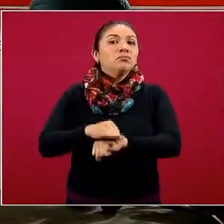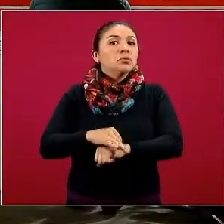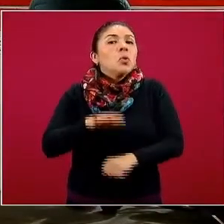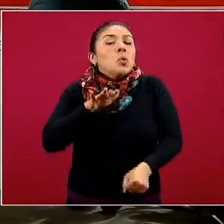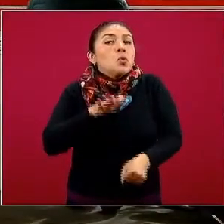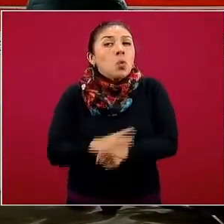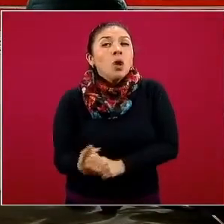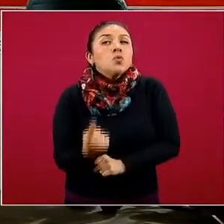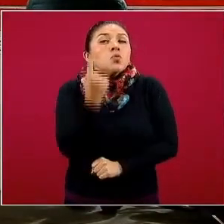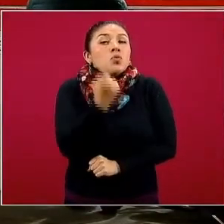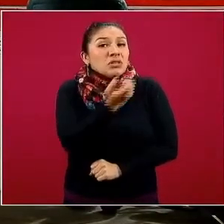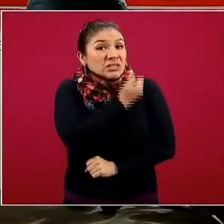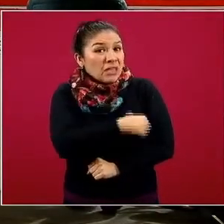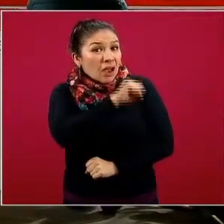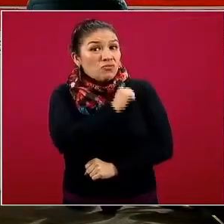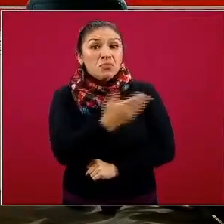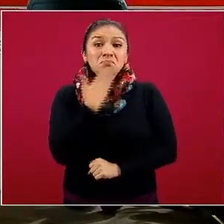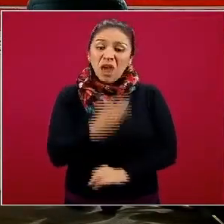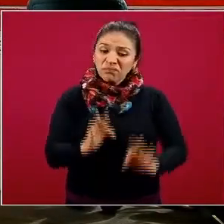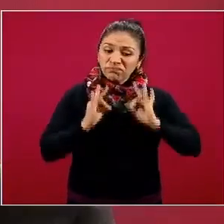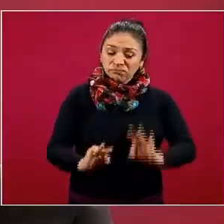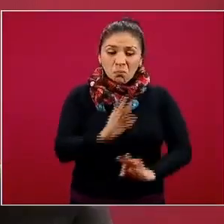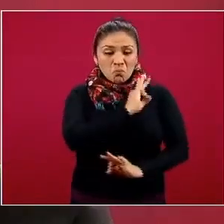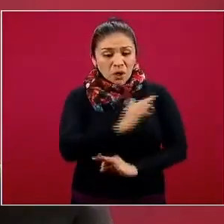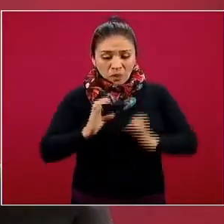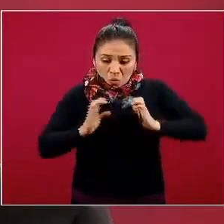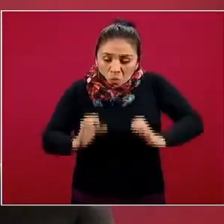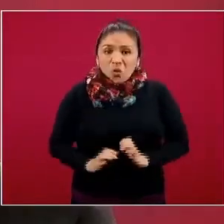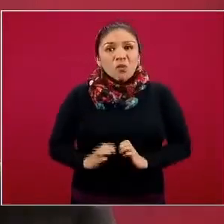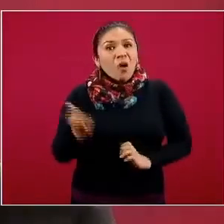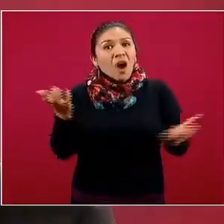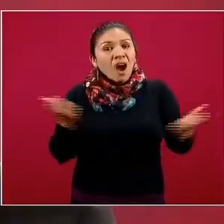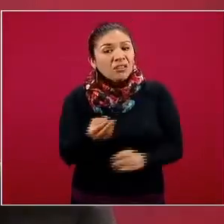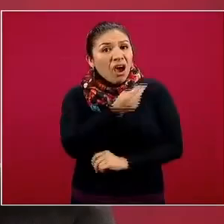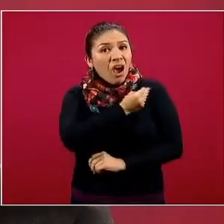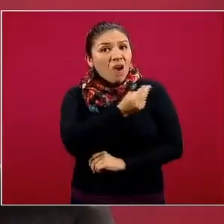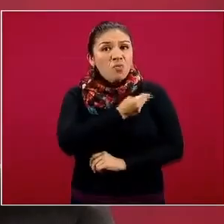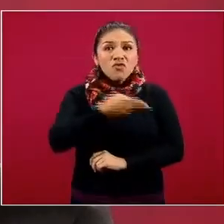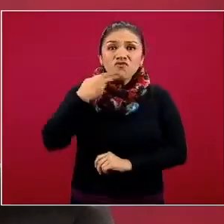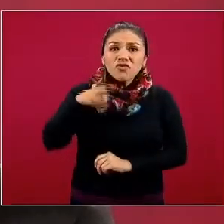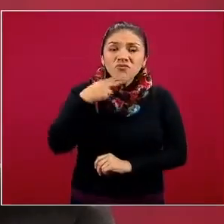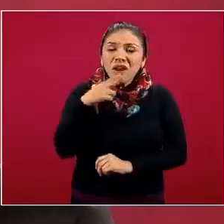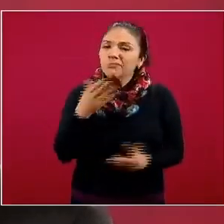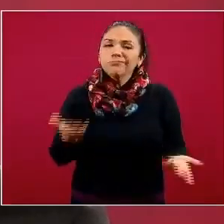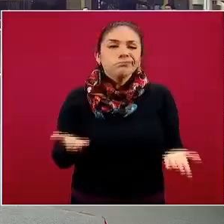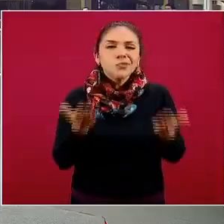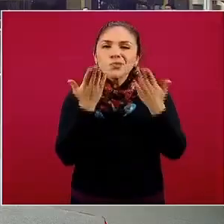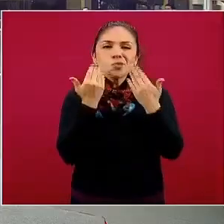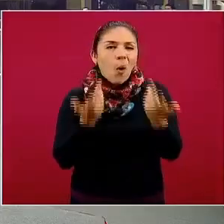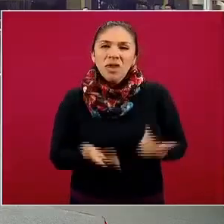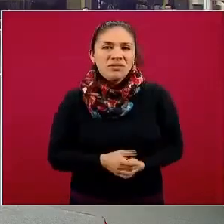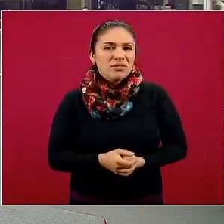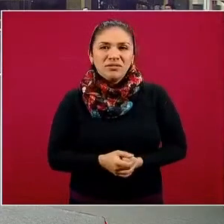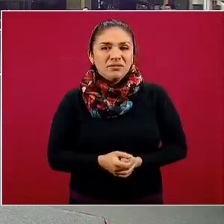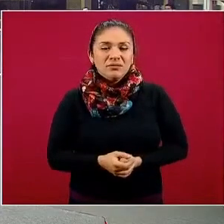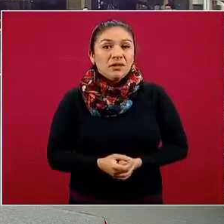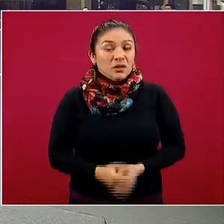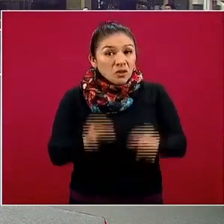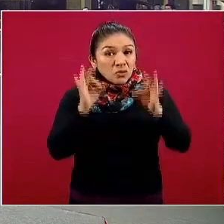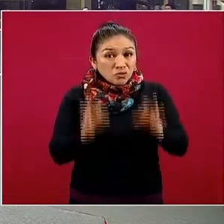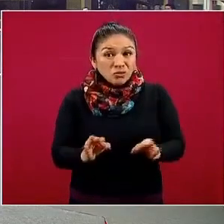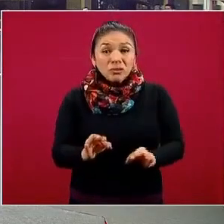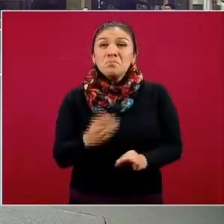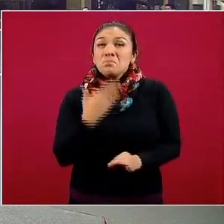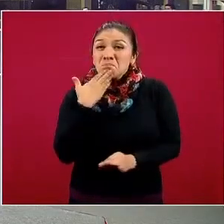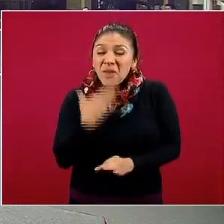una dosis saludable o tolerable o aceptable o recomendable de tabaco. No hay dosis. La dosis es